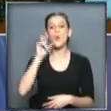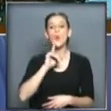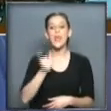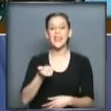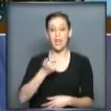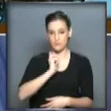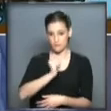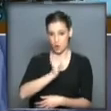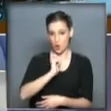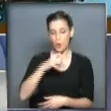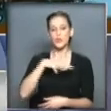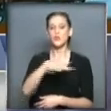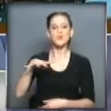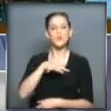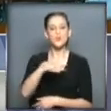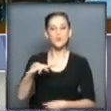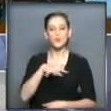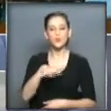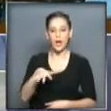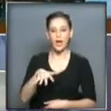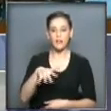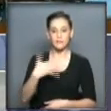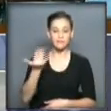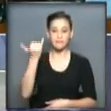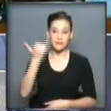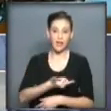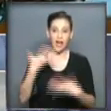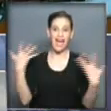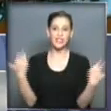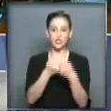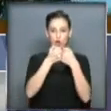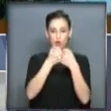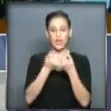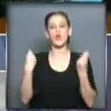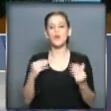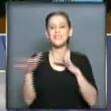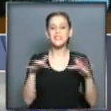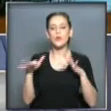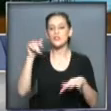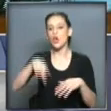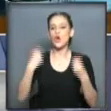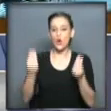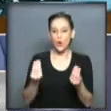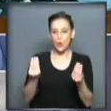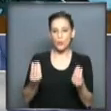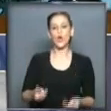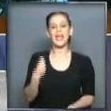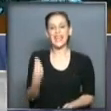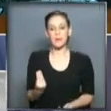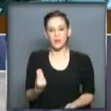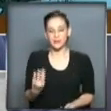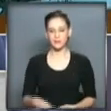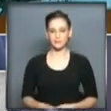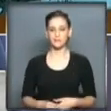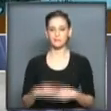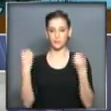desde el lugar donde ocurrió el choque. ¿Cuál es la situación ahora, Julieta? ¿Qué es lo que está sucediendo allí? Buenas